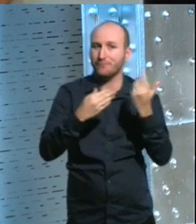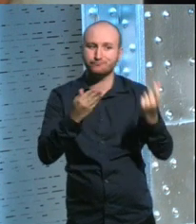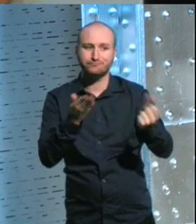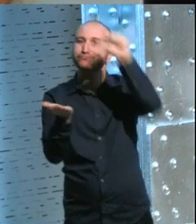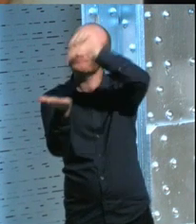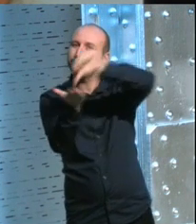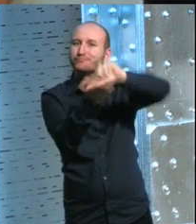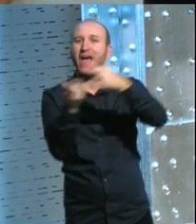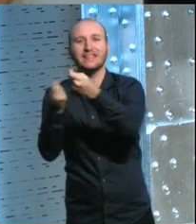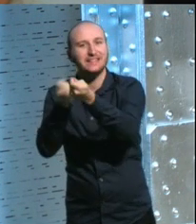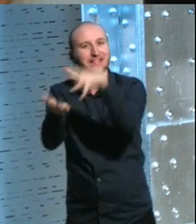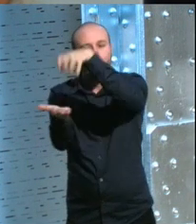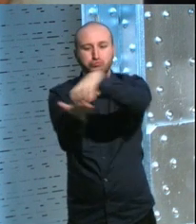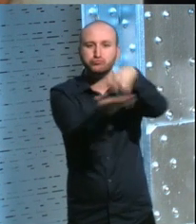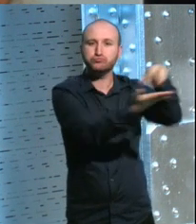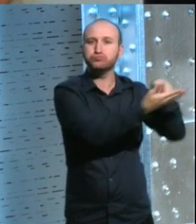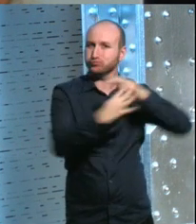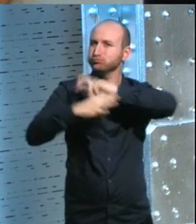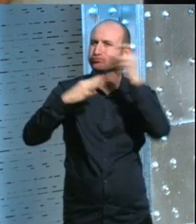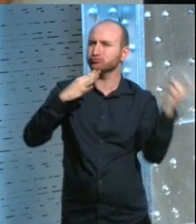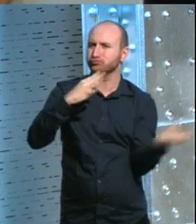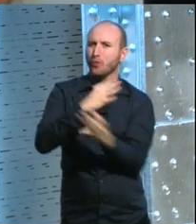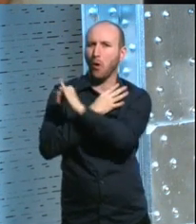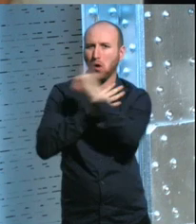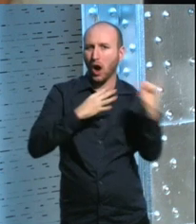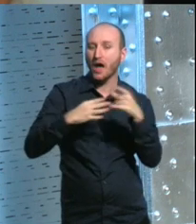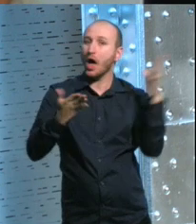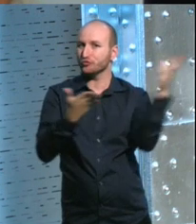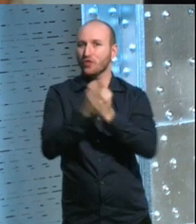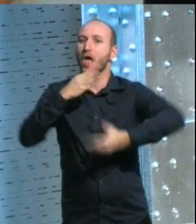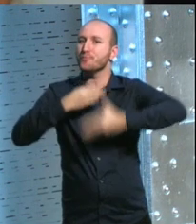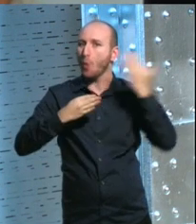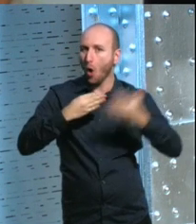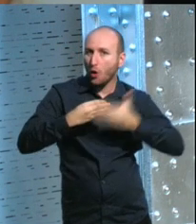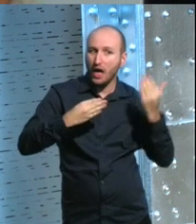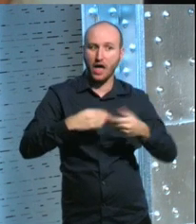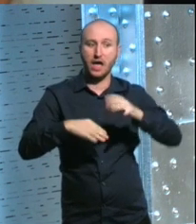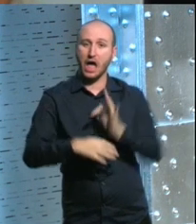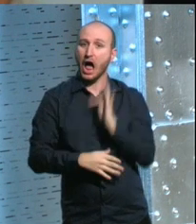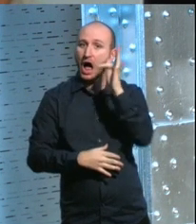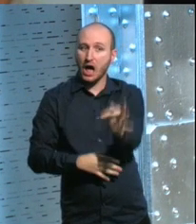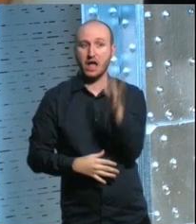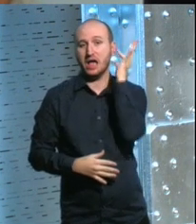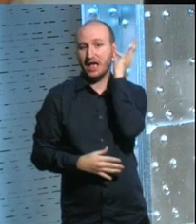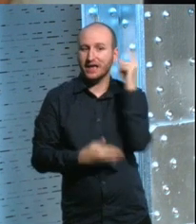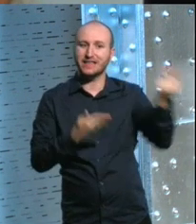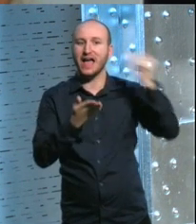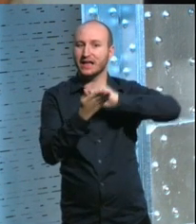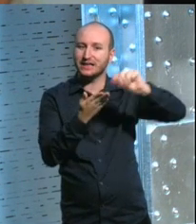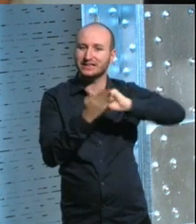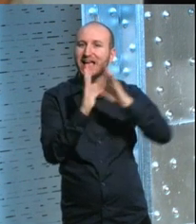varias tiendas de moda. Además, ella escribió 20